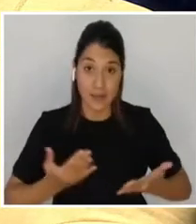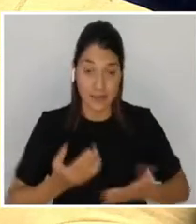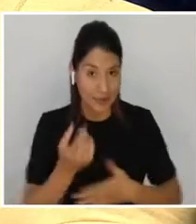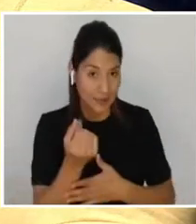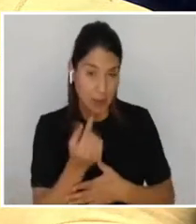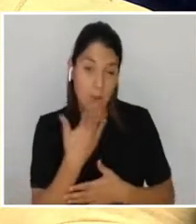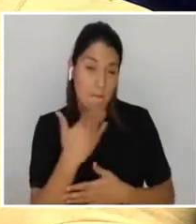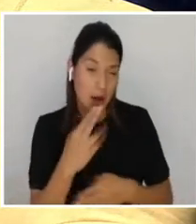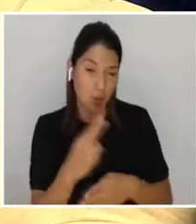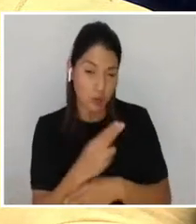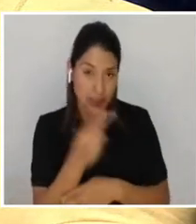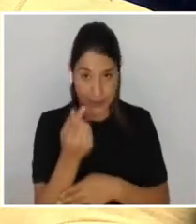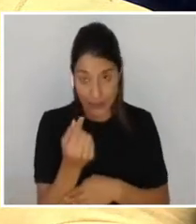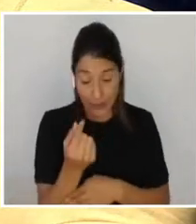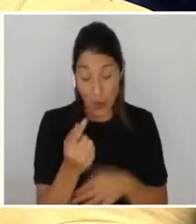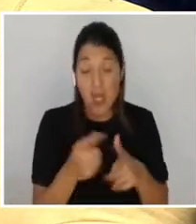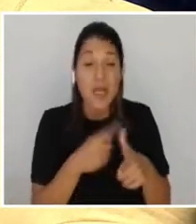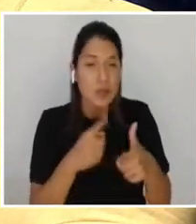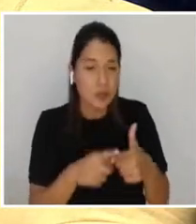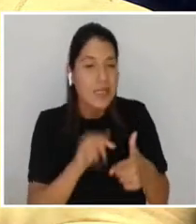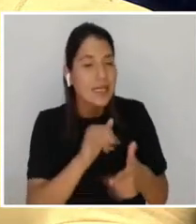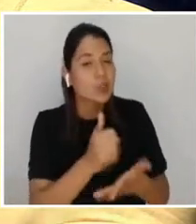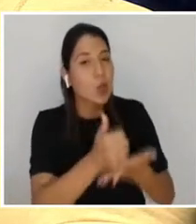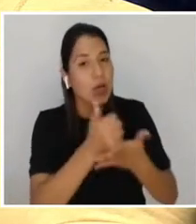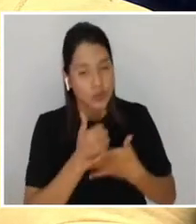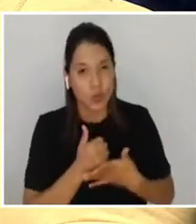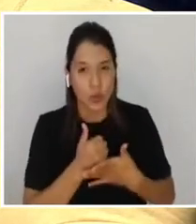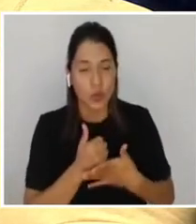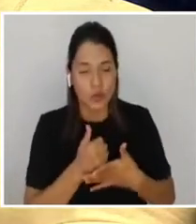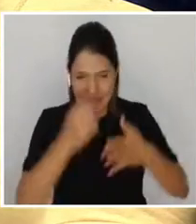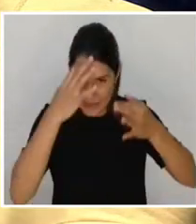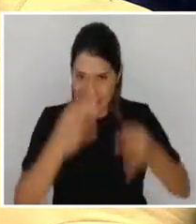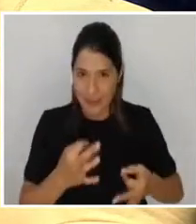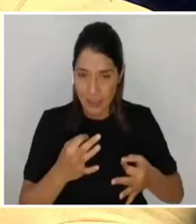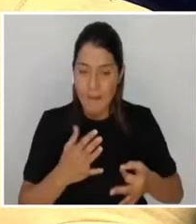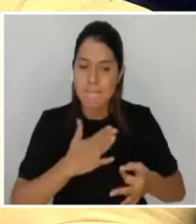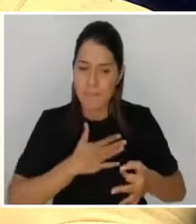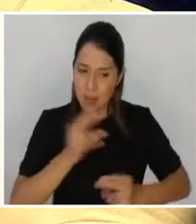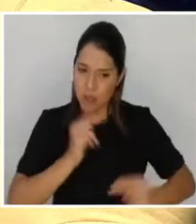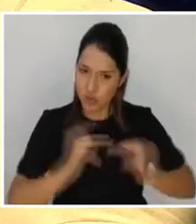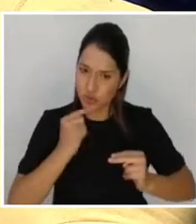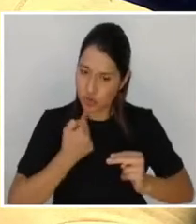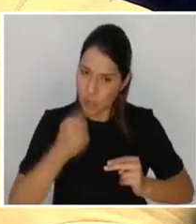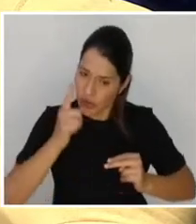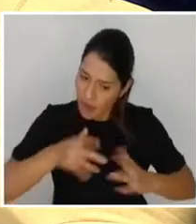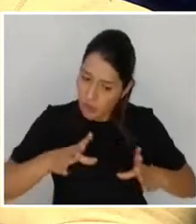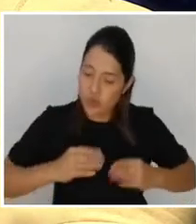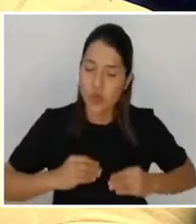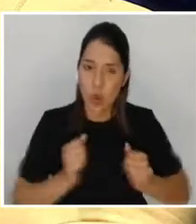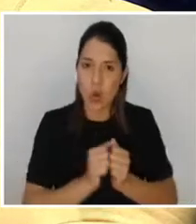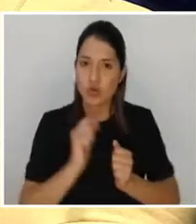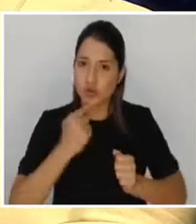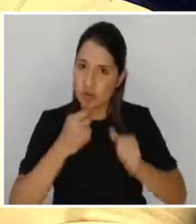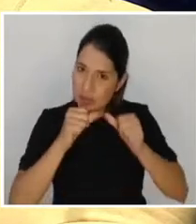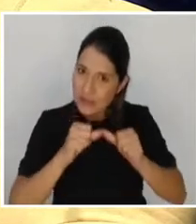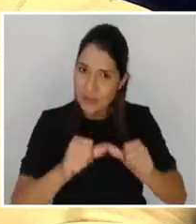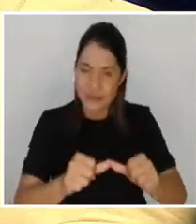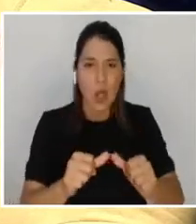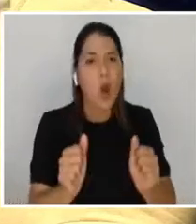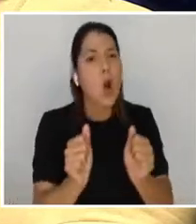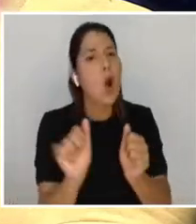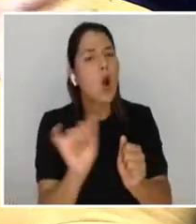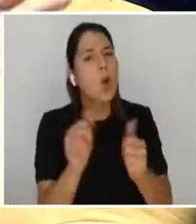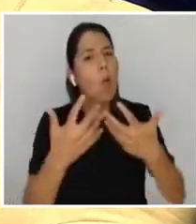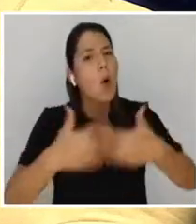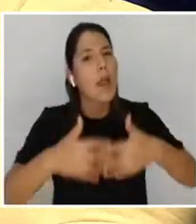fue lo que más me ayudó, ¿verdad? En decir, ok, mi negocio va en serio, tengo que tomármelo en serio y voy para adelante como una empresaria